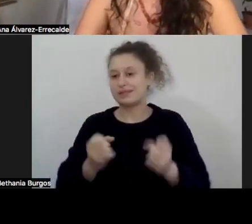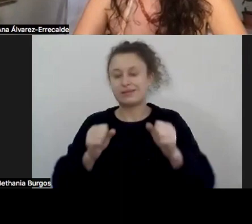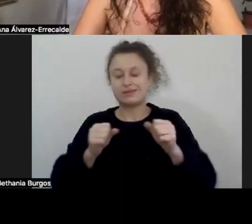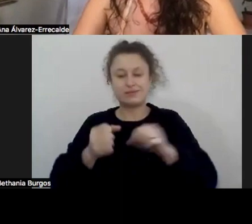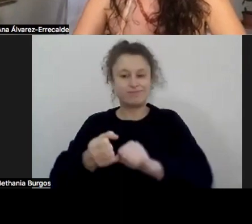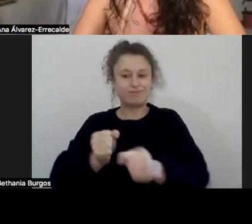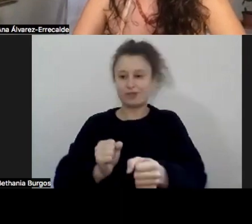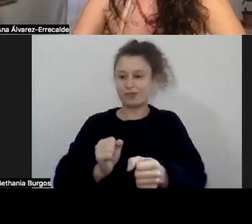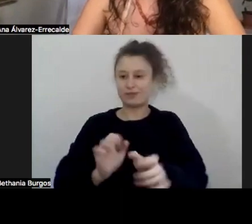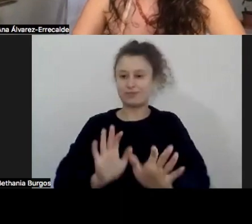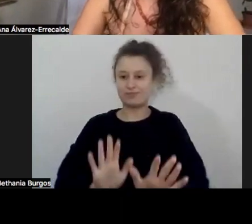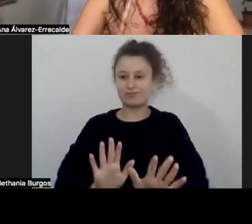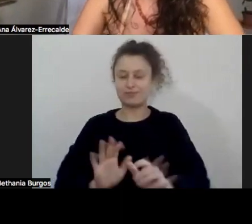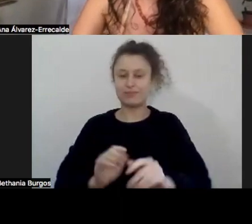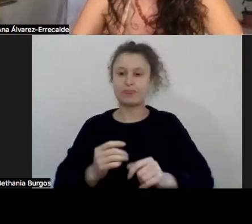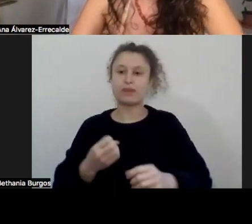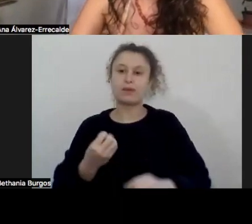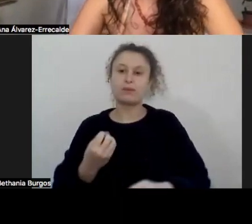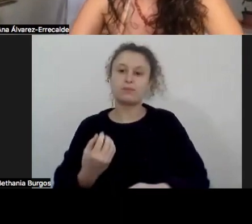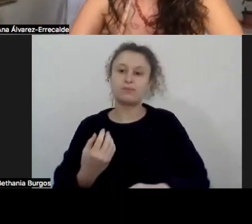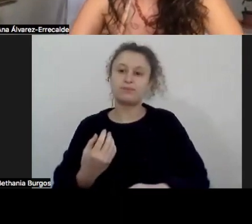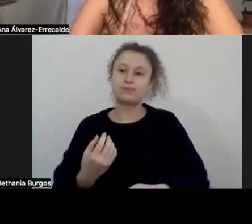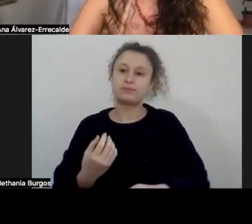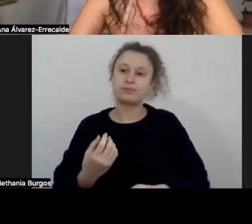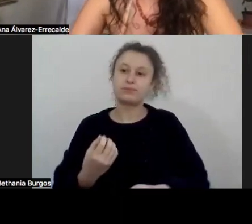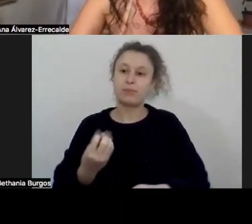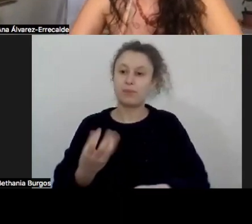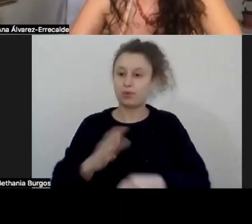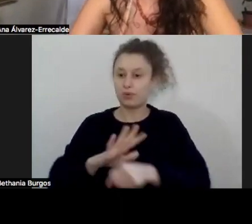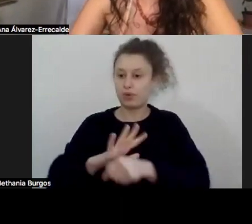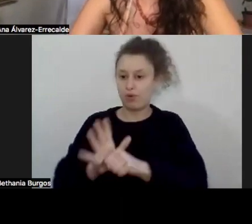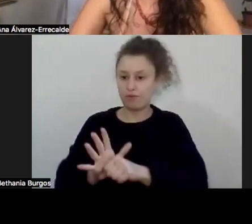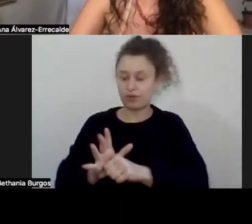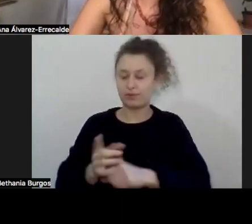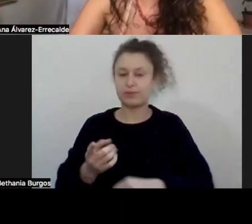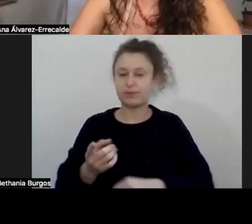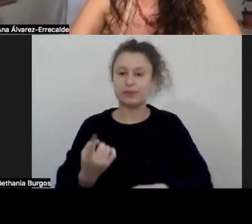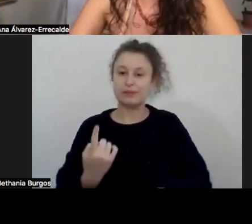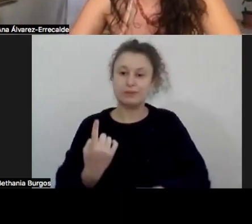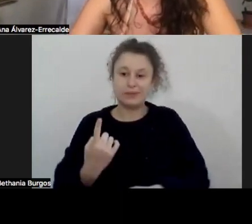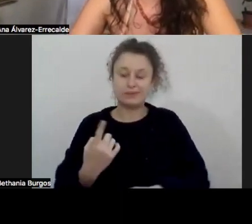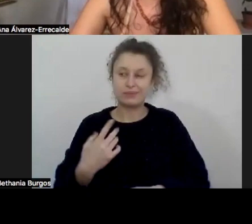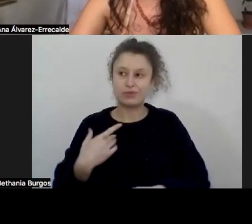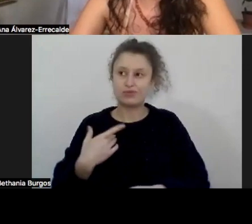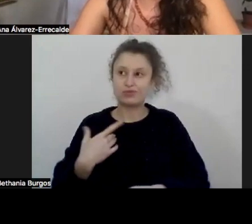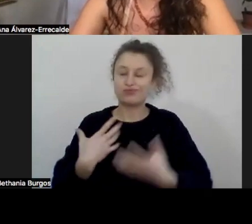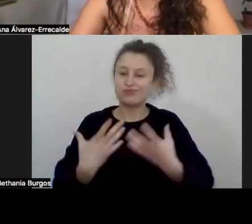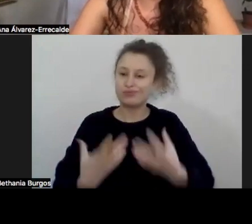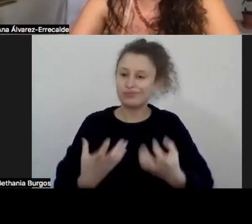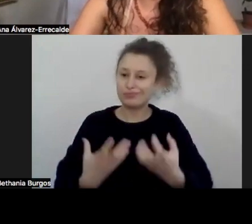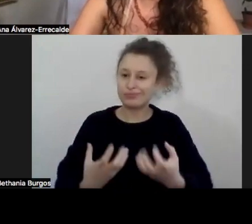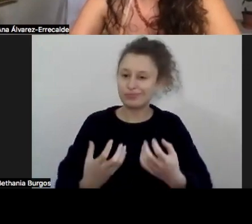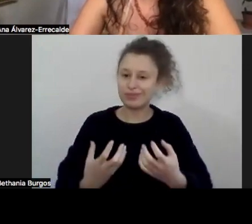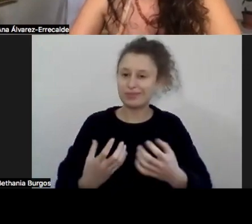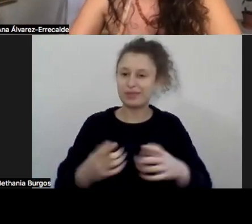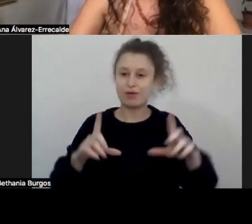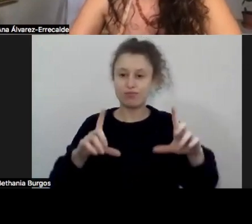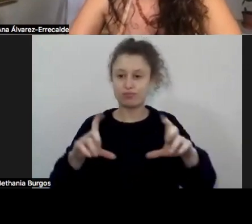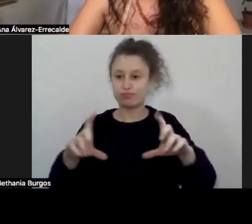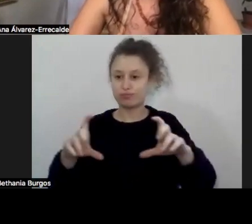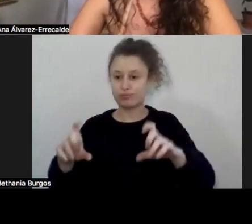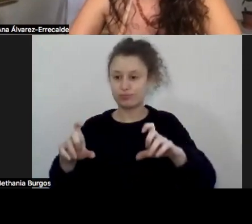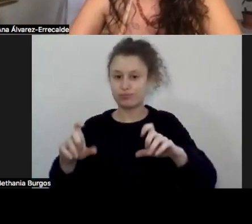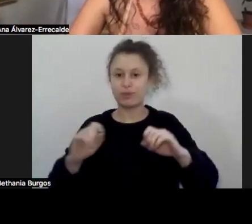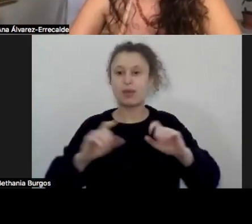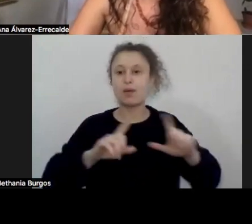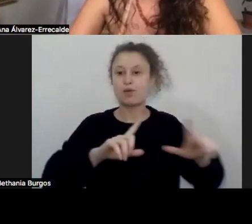largo de este proyecto, bueno, primero mi intención era hacer un proyecto fotográfico a nivel expositivo,